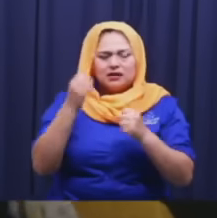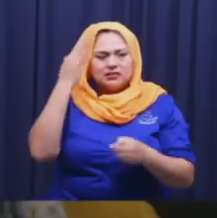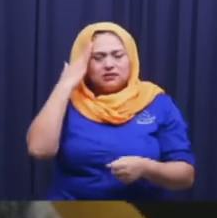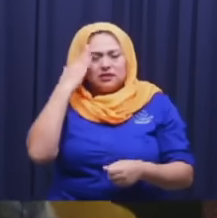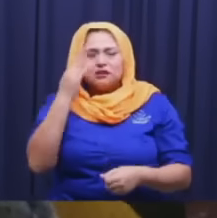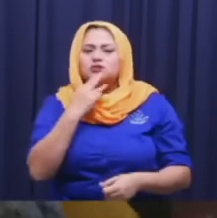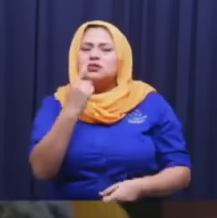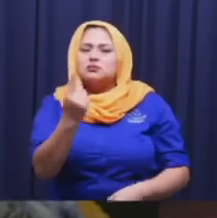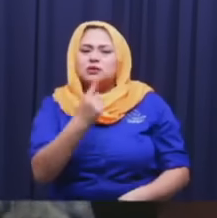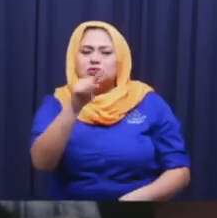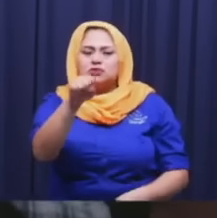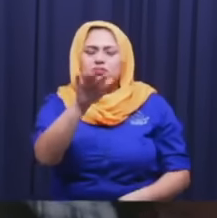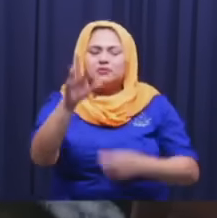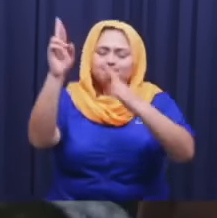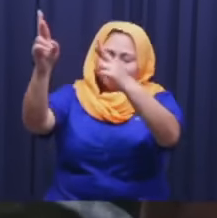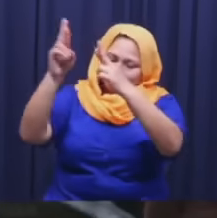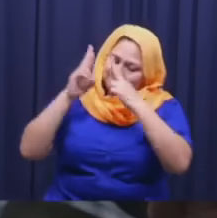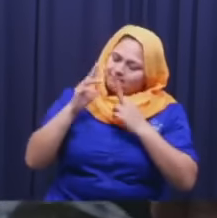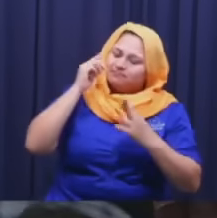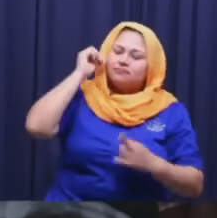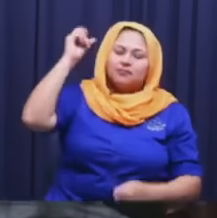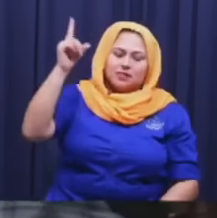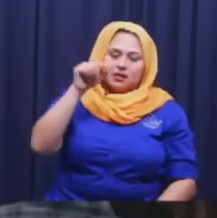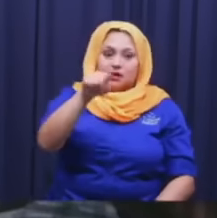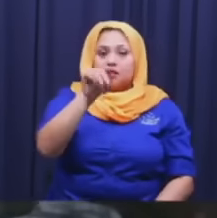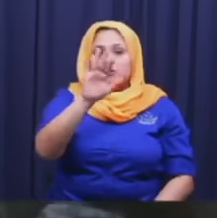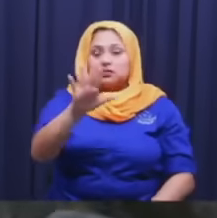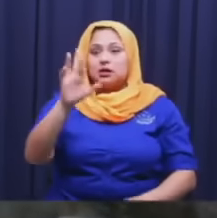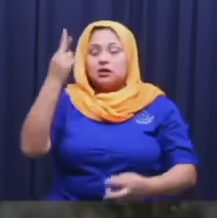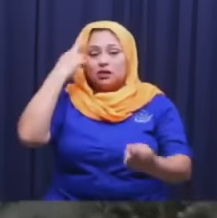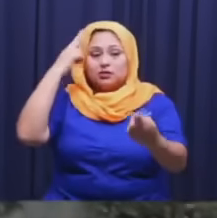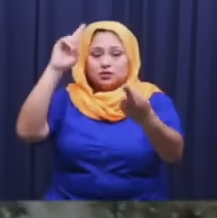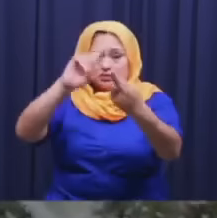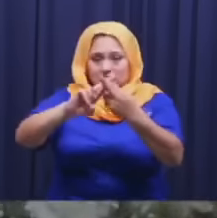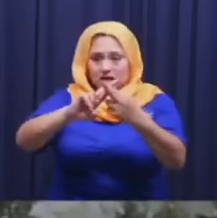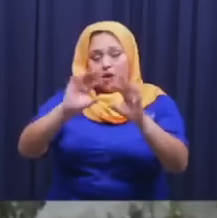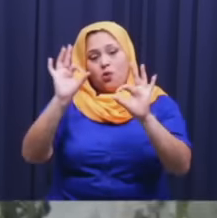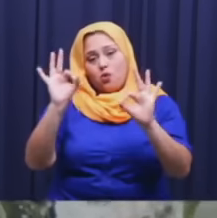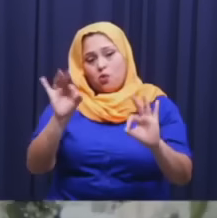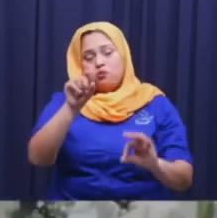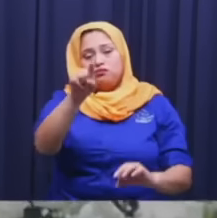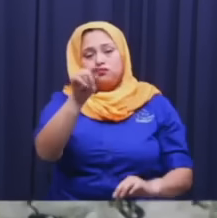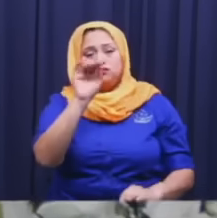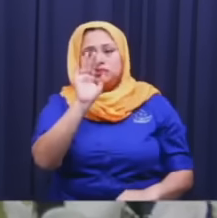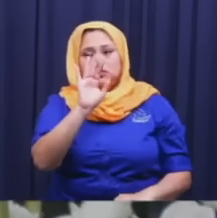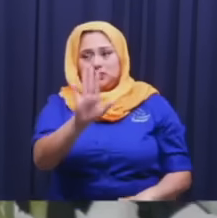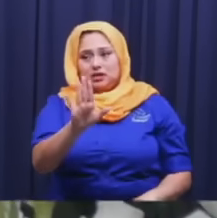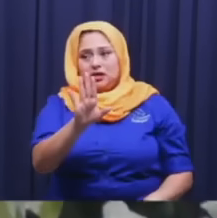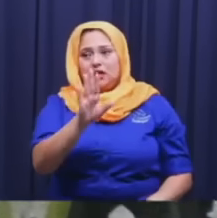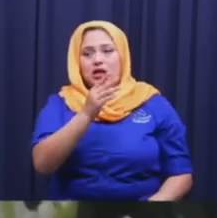hermanos si usted está recibiendo al Señor, si usted se está reconciliando, o si usted